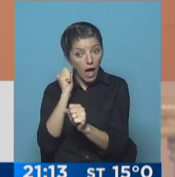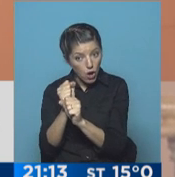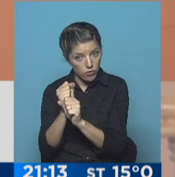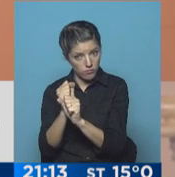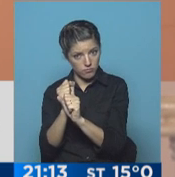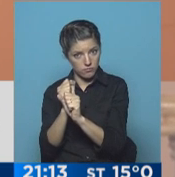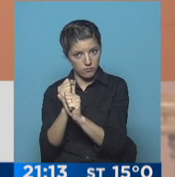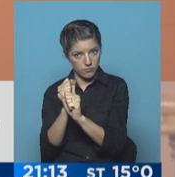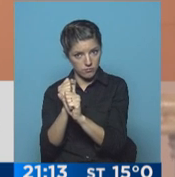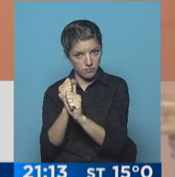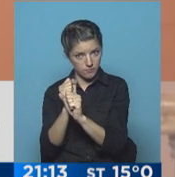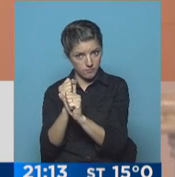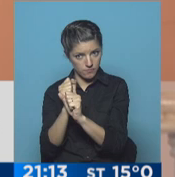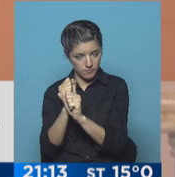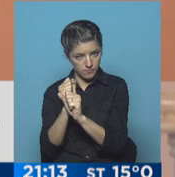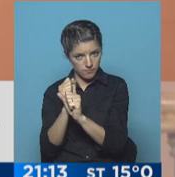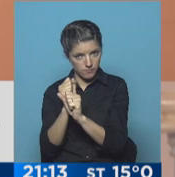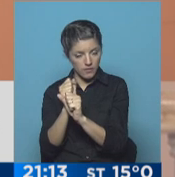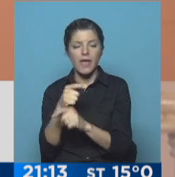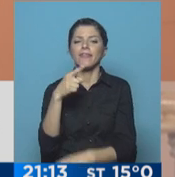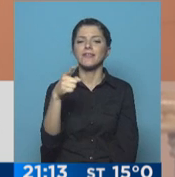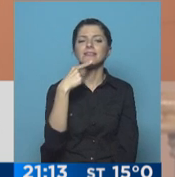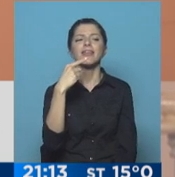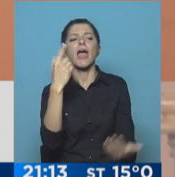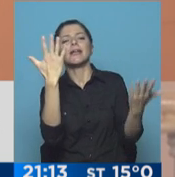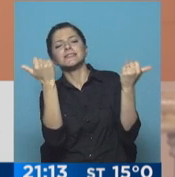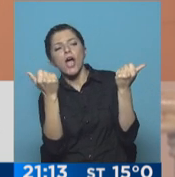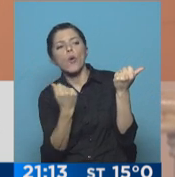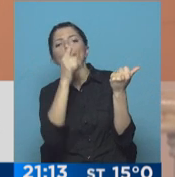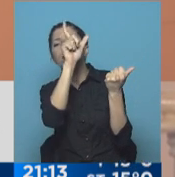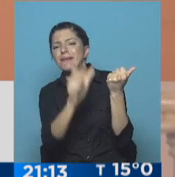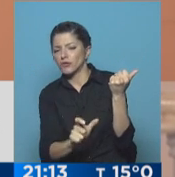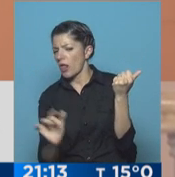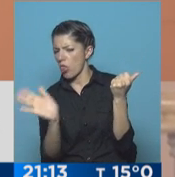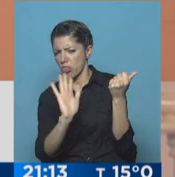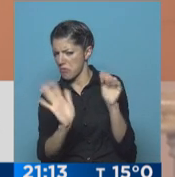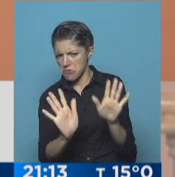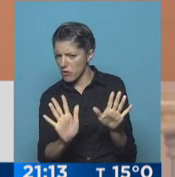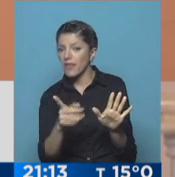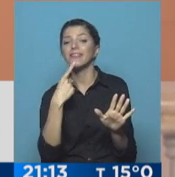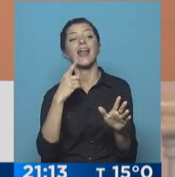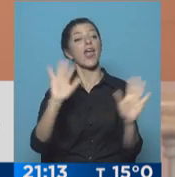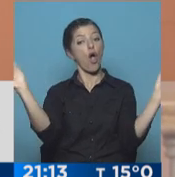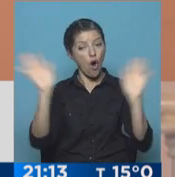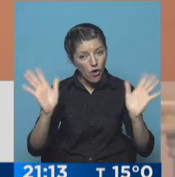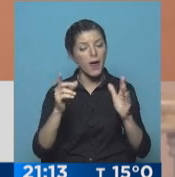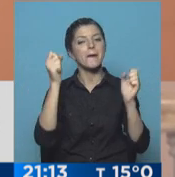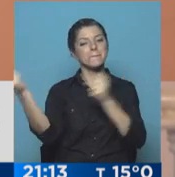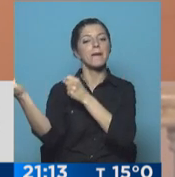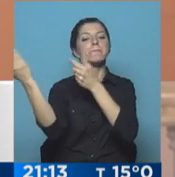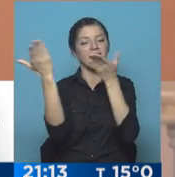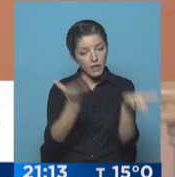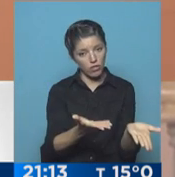la misión, no hay que decirle chau a nadie. Hay que decirle hola,